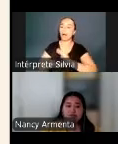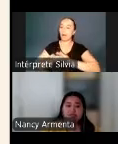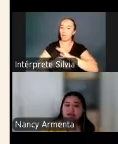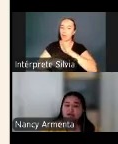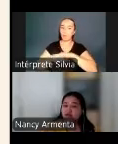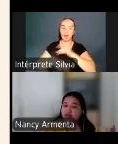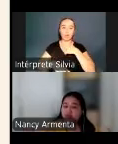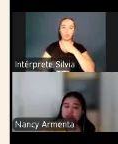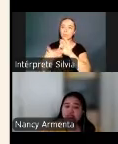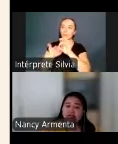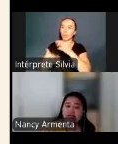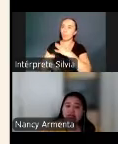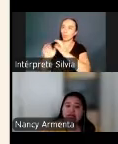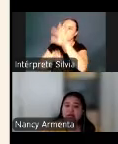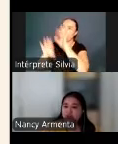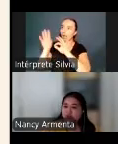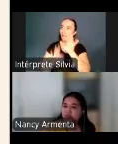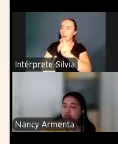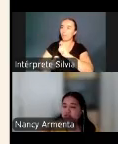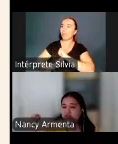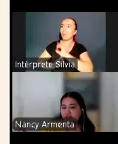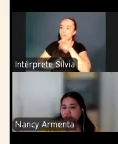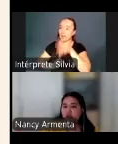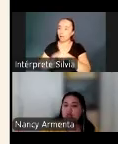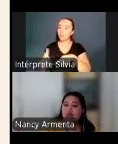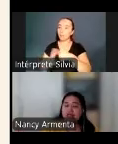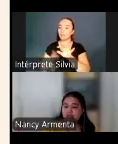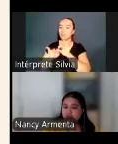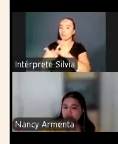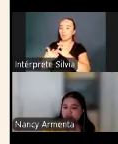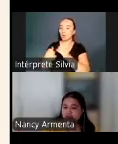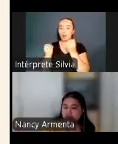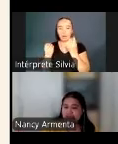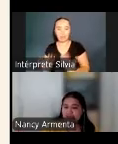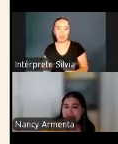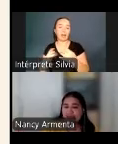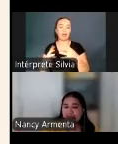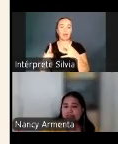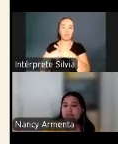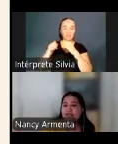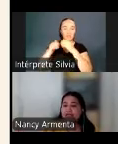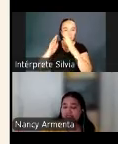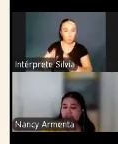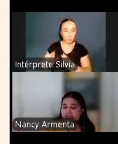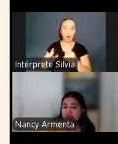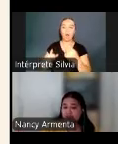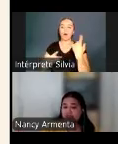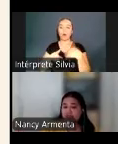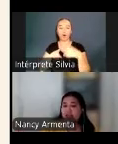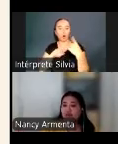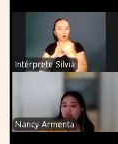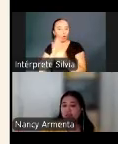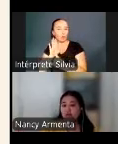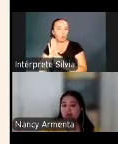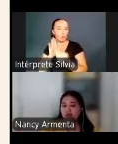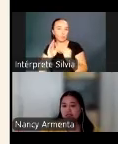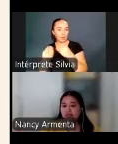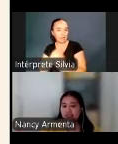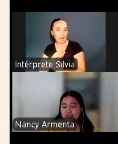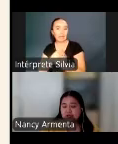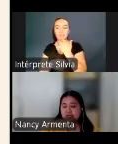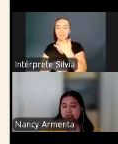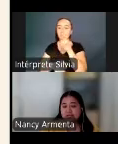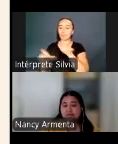de servicios, cómo es la calidad de los servicios, infraestructura, las condiciones materiales, si las personas tienen información para